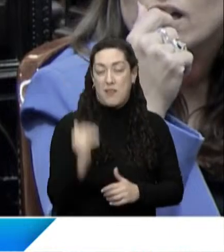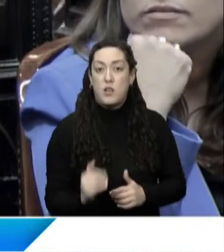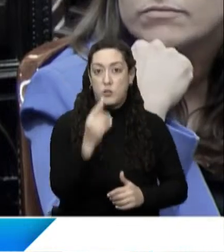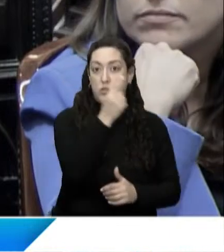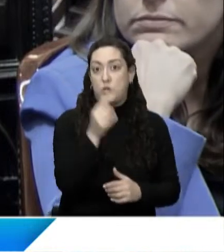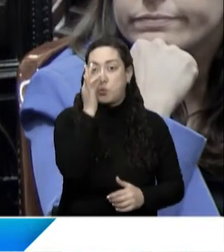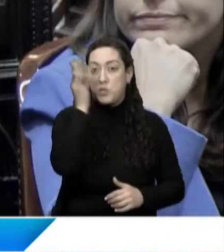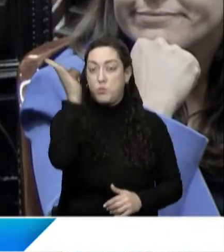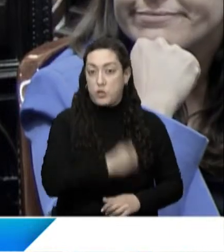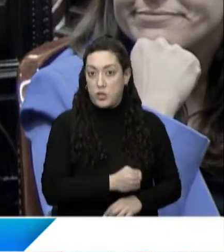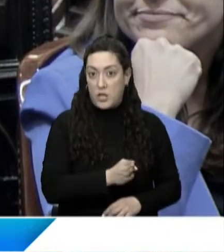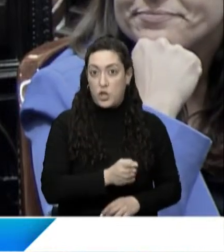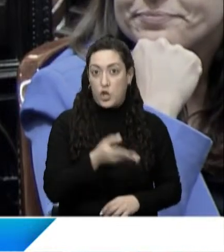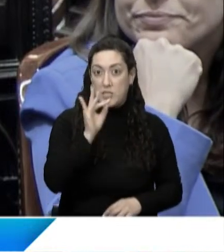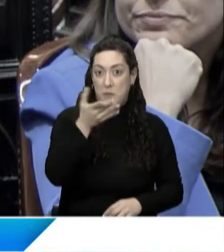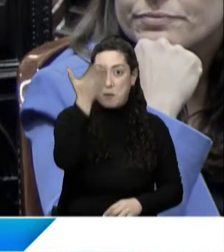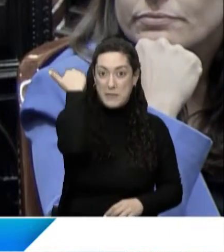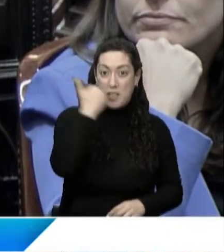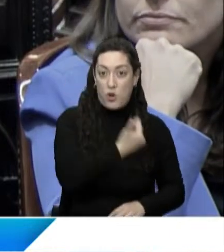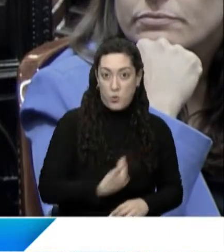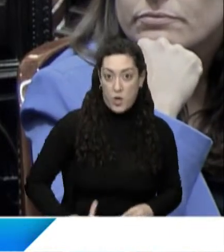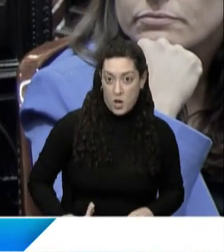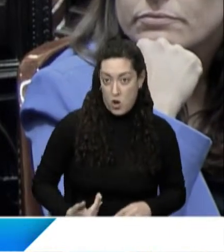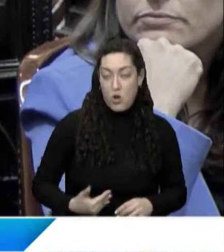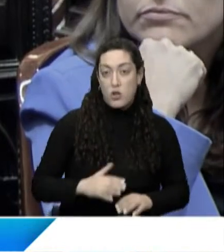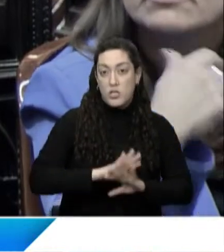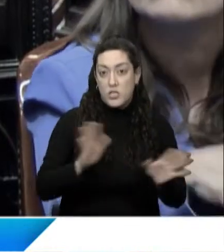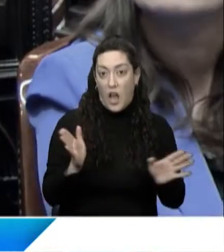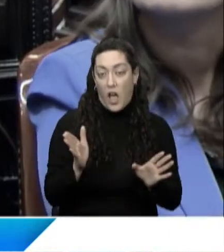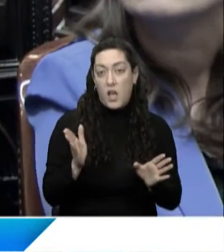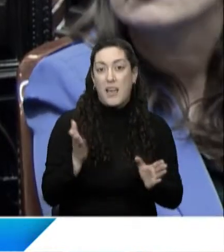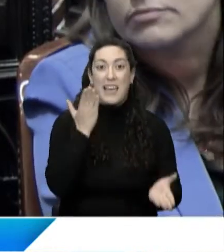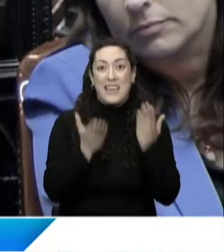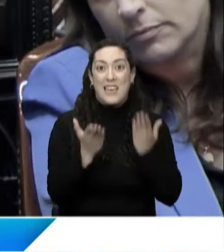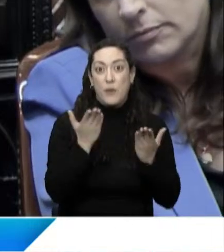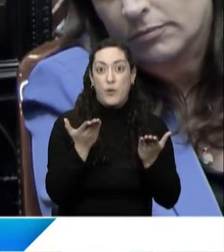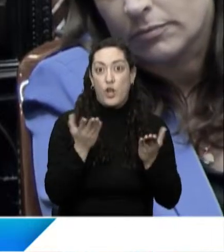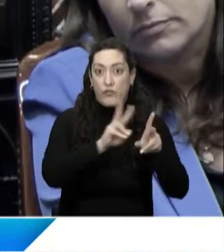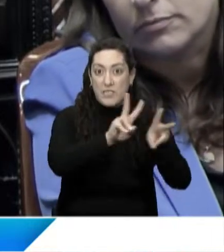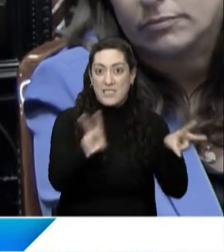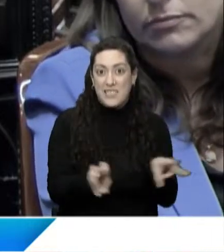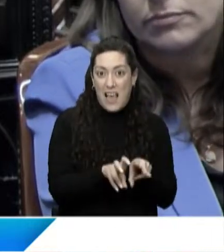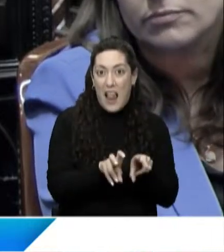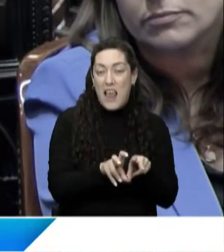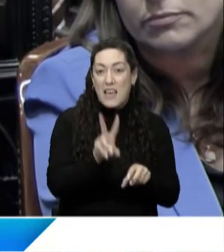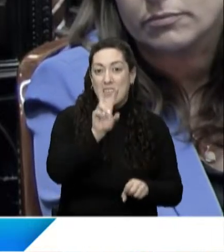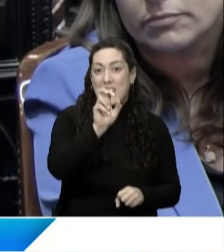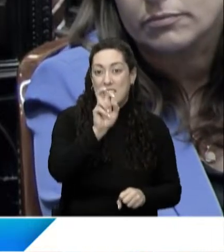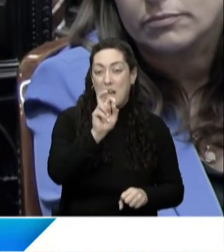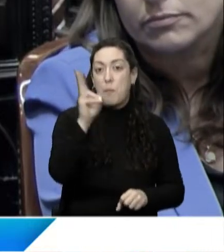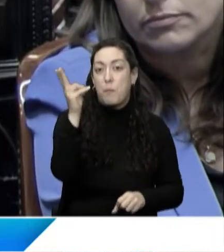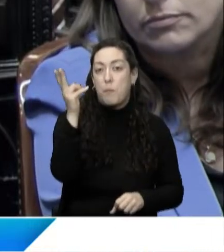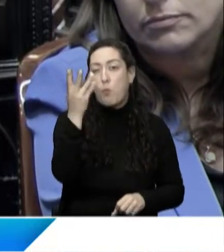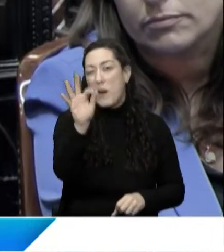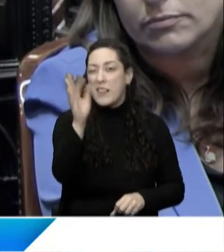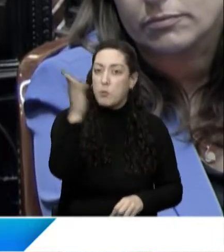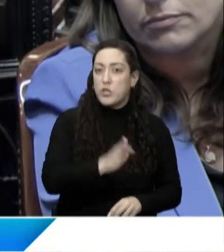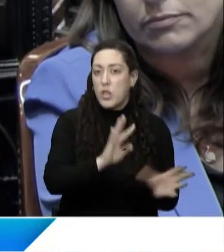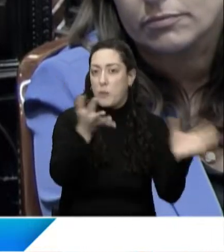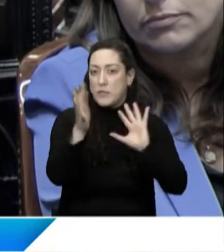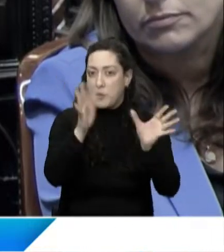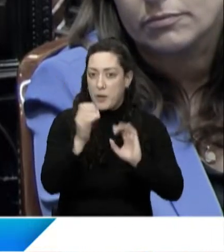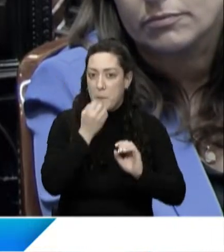120% aplicada en el mes de diciembre por el gobierno y que logra el equilibrio fiscal más de un 30% o